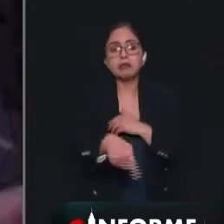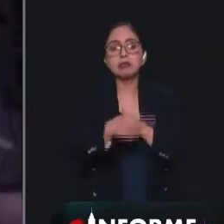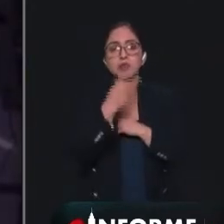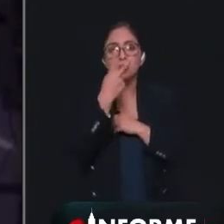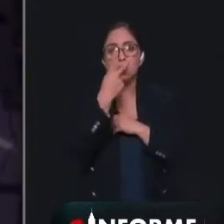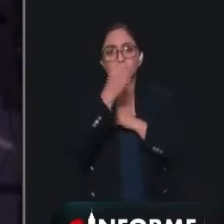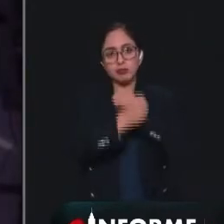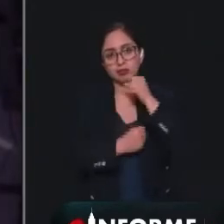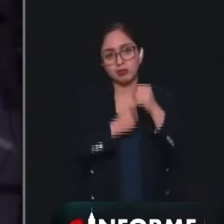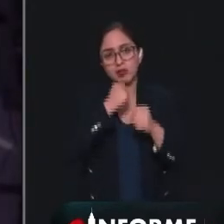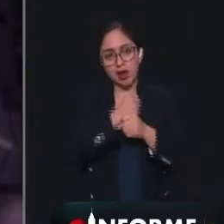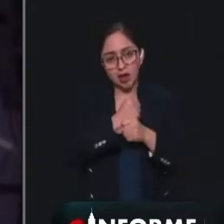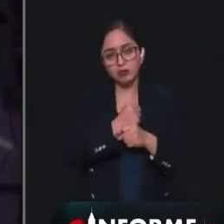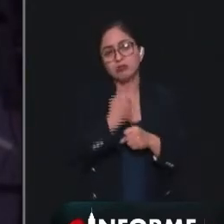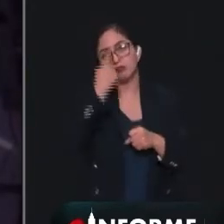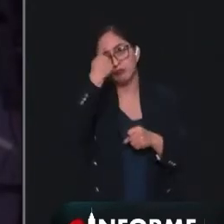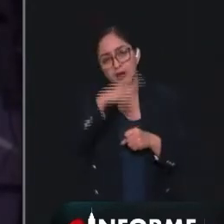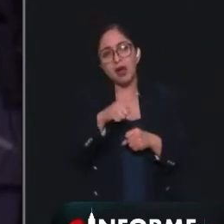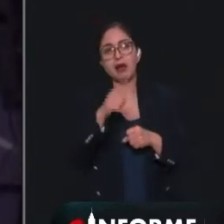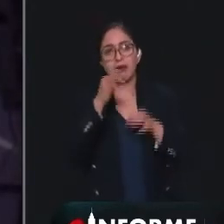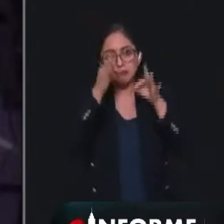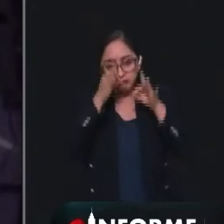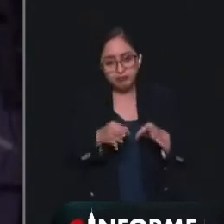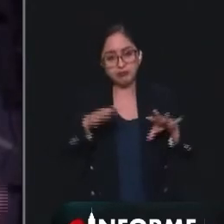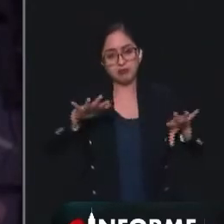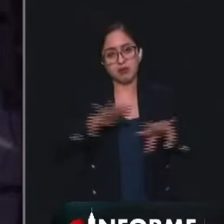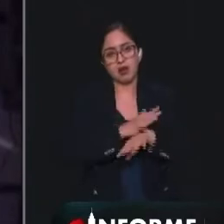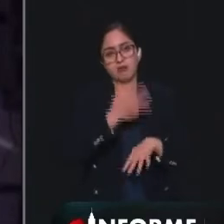de perdurabilidad de la 4T.